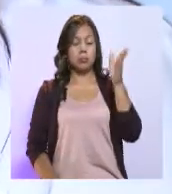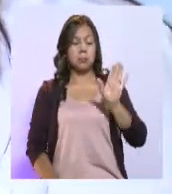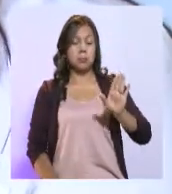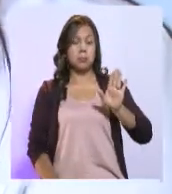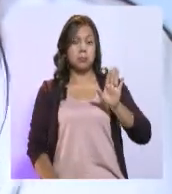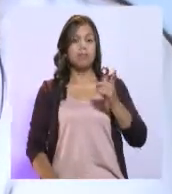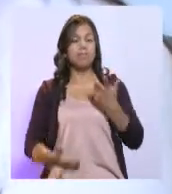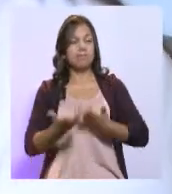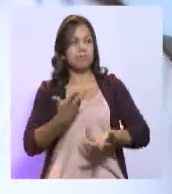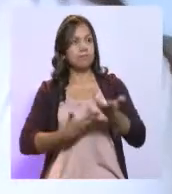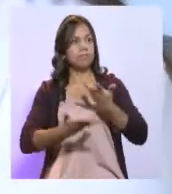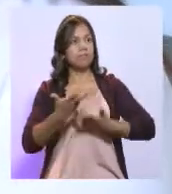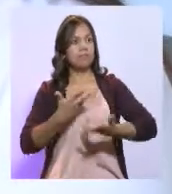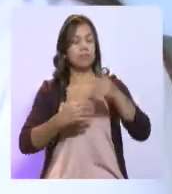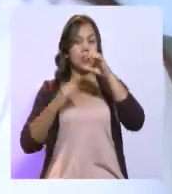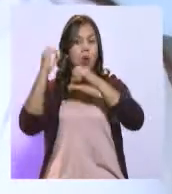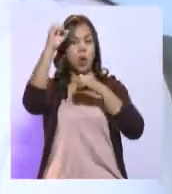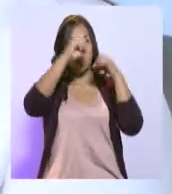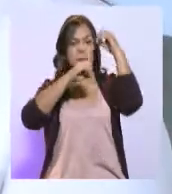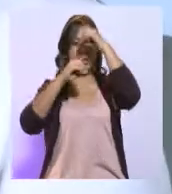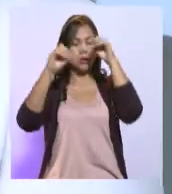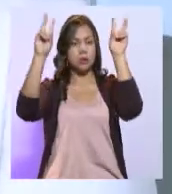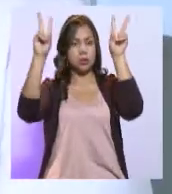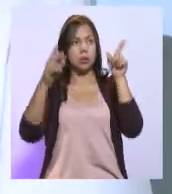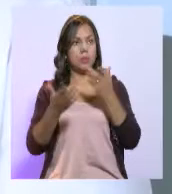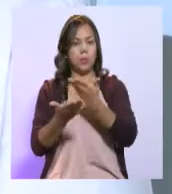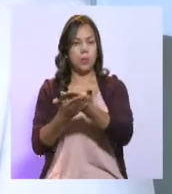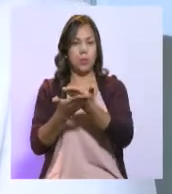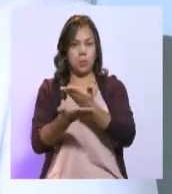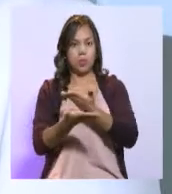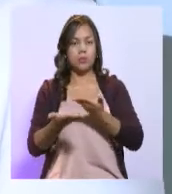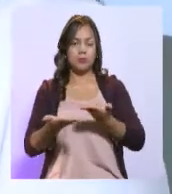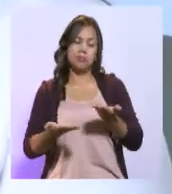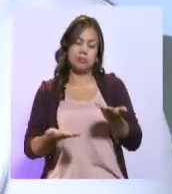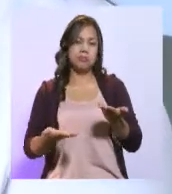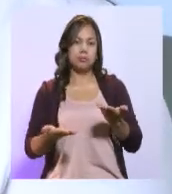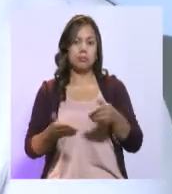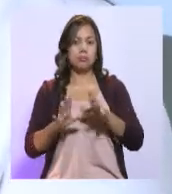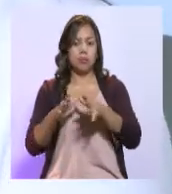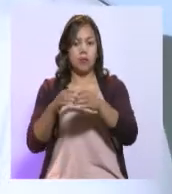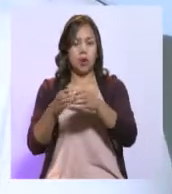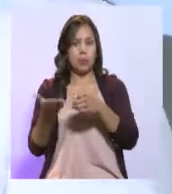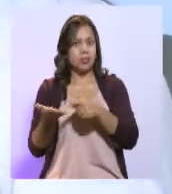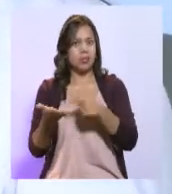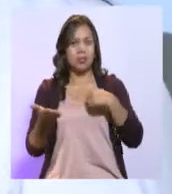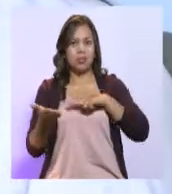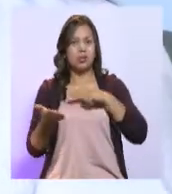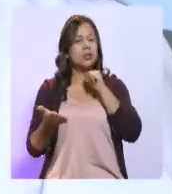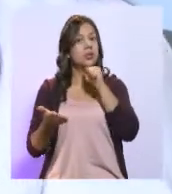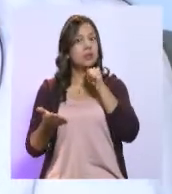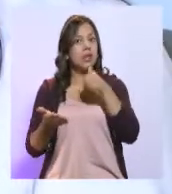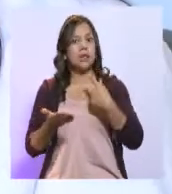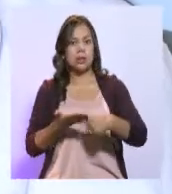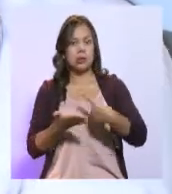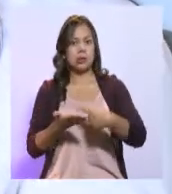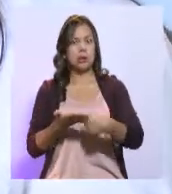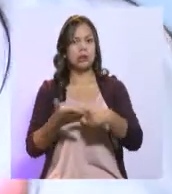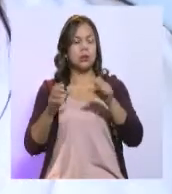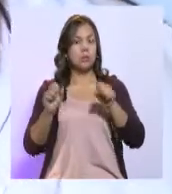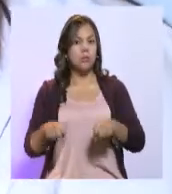presentado sus diferentes observaciones en relación a esta propuesta. Todavía como comisión no hemos debatido, esta sesión ha sido para